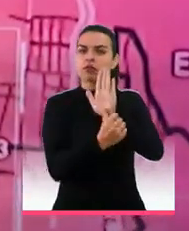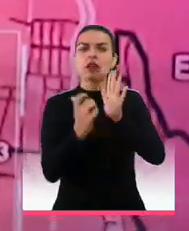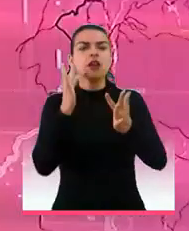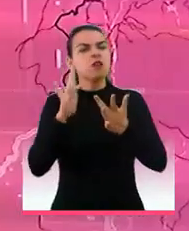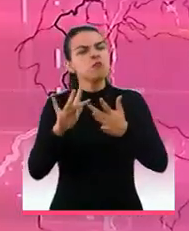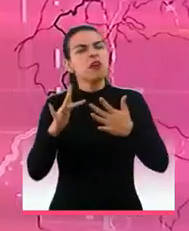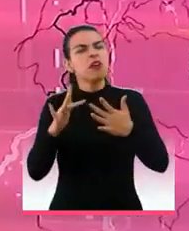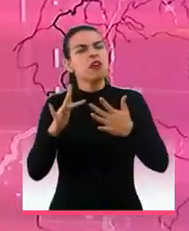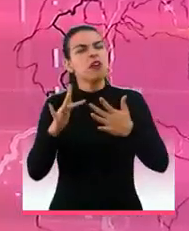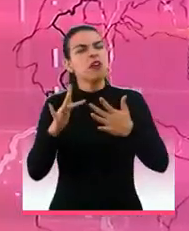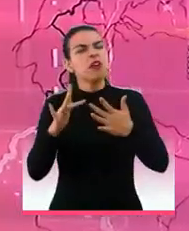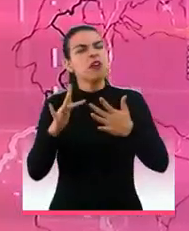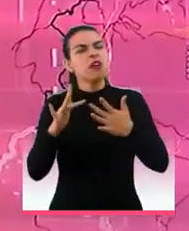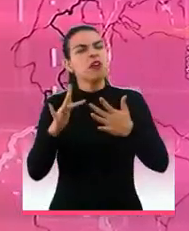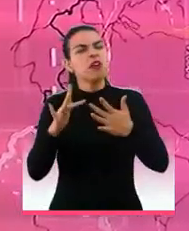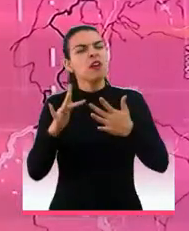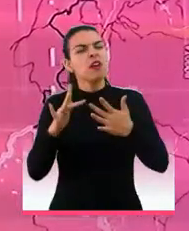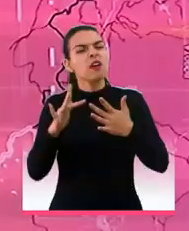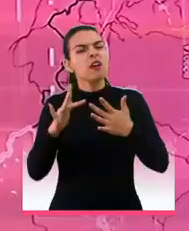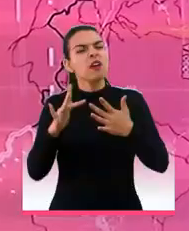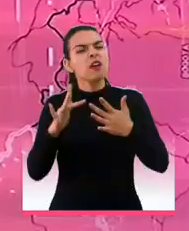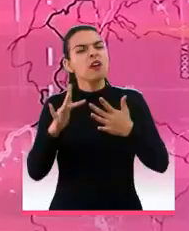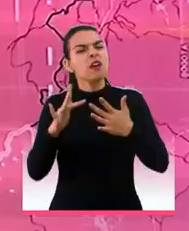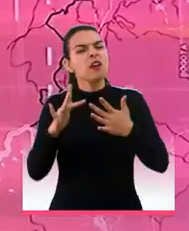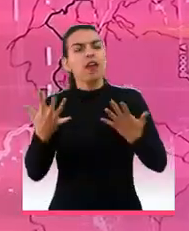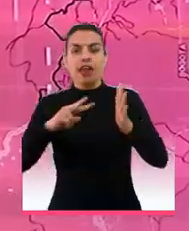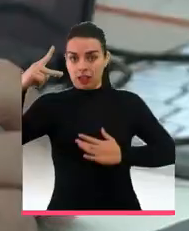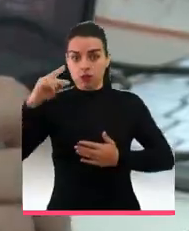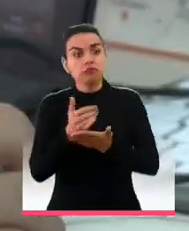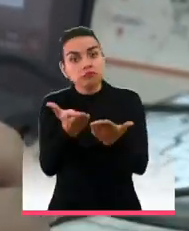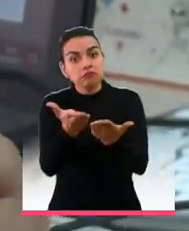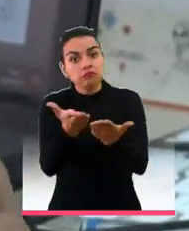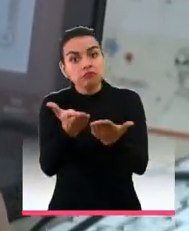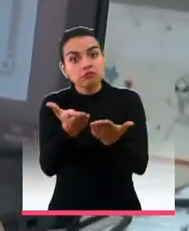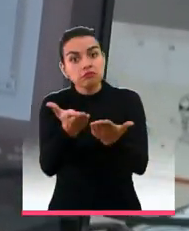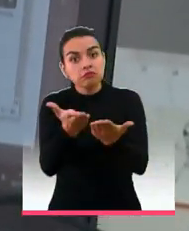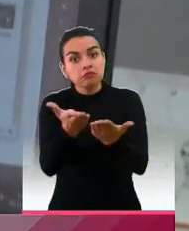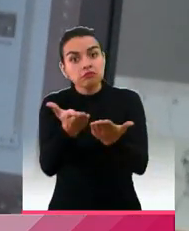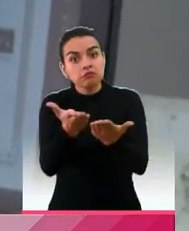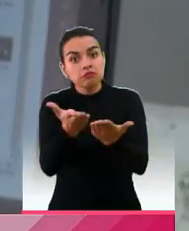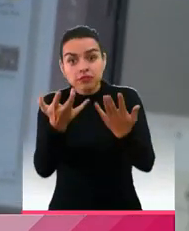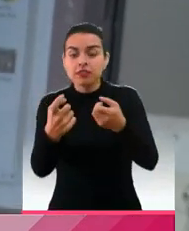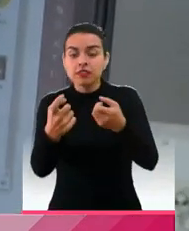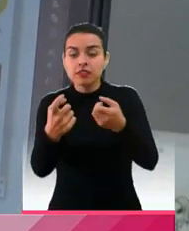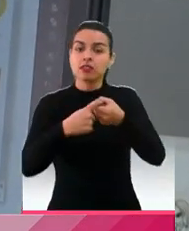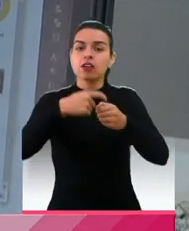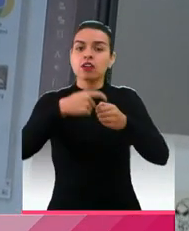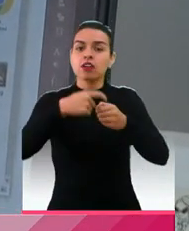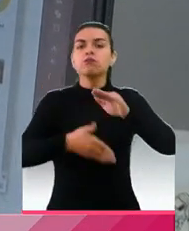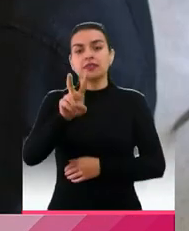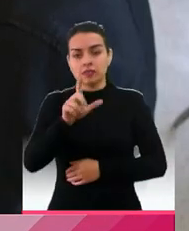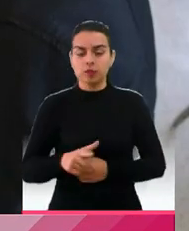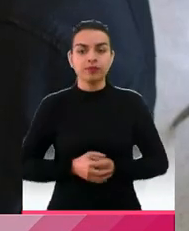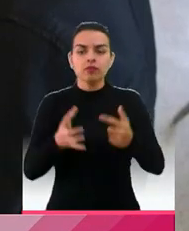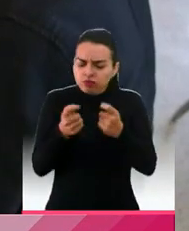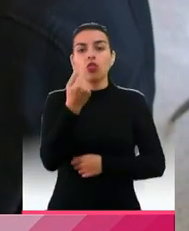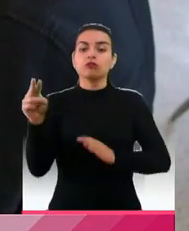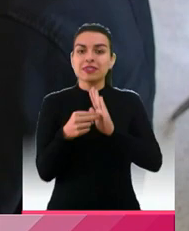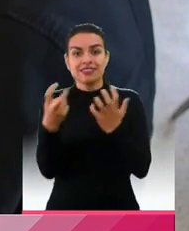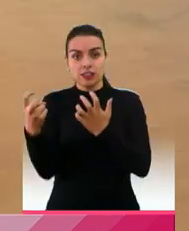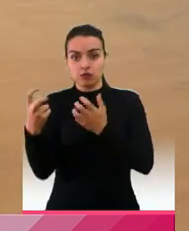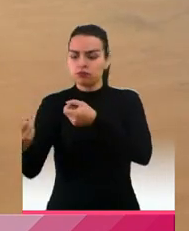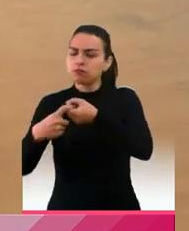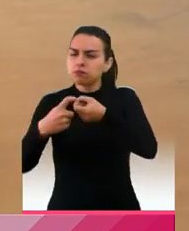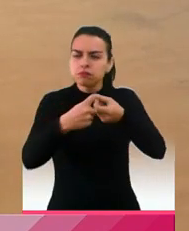inscripciones estarán abiertas hasta el 27 de julio serán en total 12 mil 700 cupos disponibles para que los